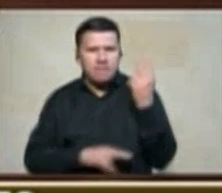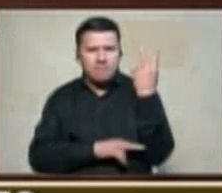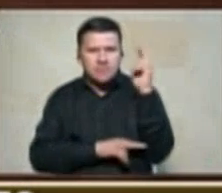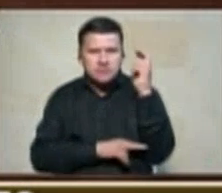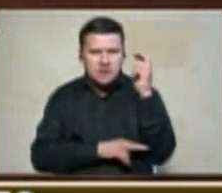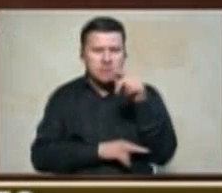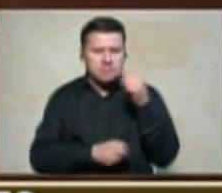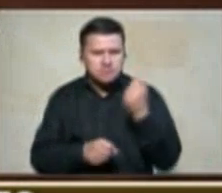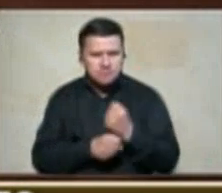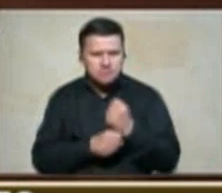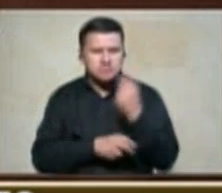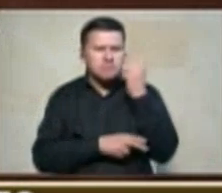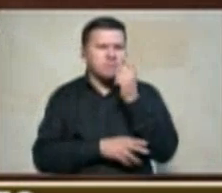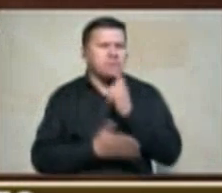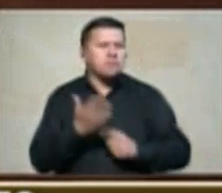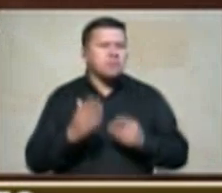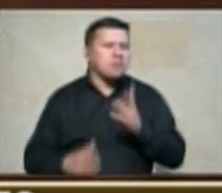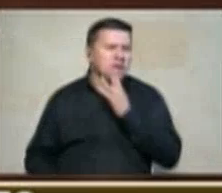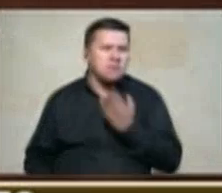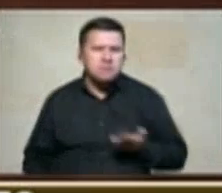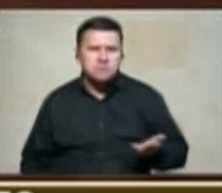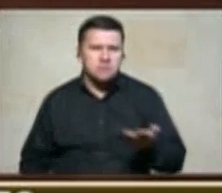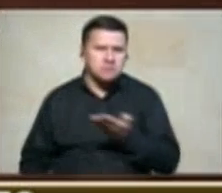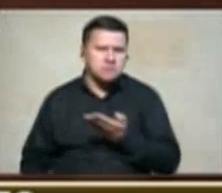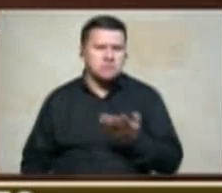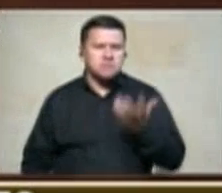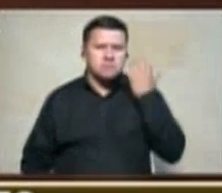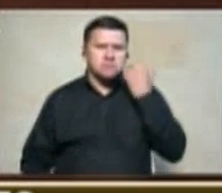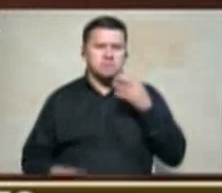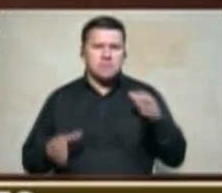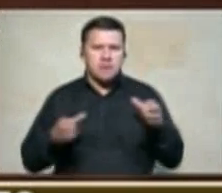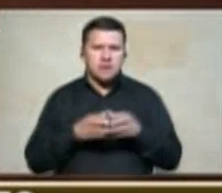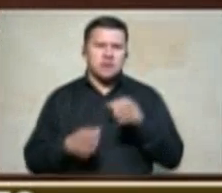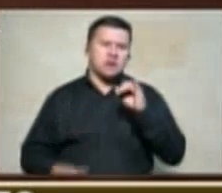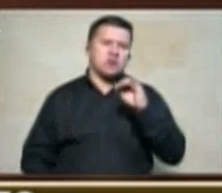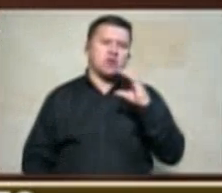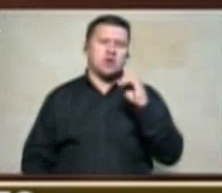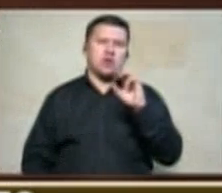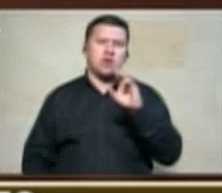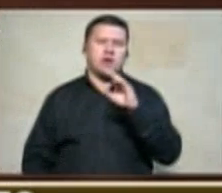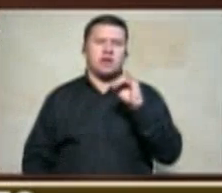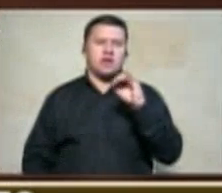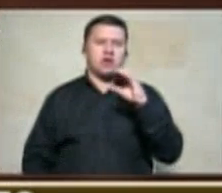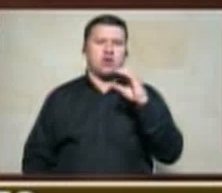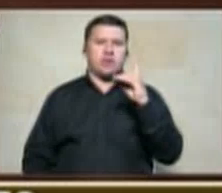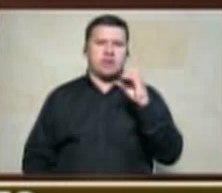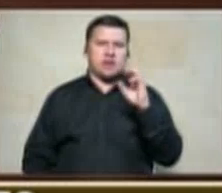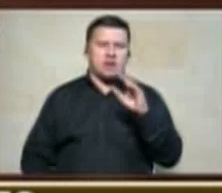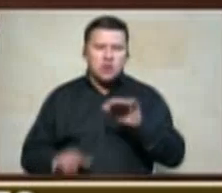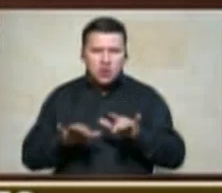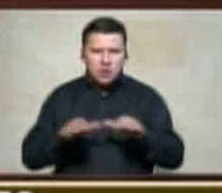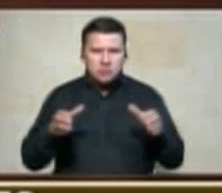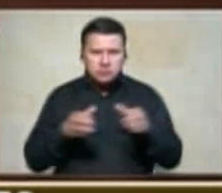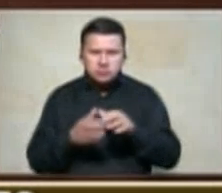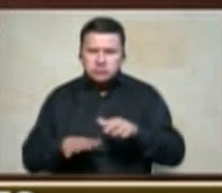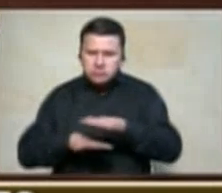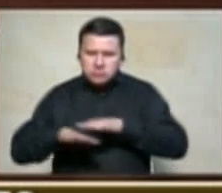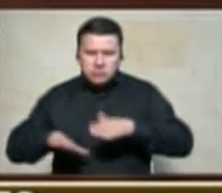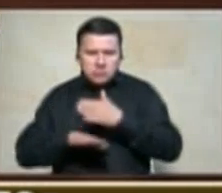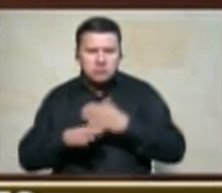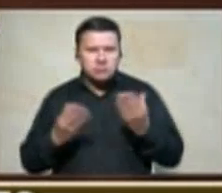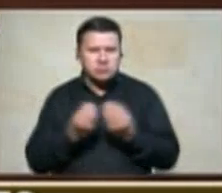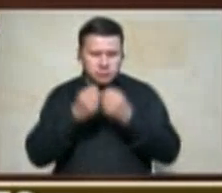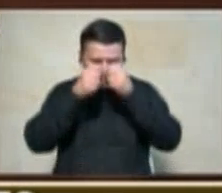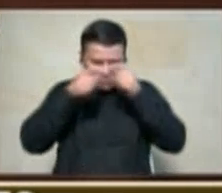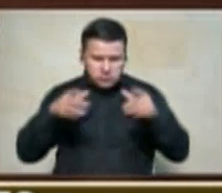fiscalía, ahí estamos hablando del antiguo INCORA, del INCODER, del IGAC, de las oficinas de registro de